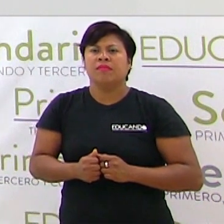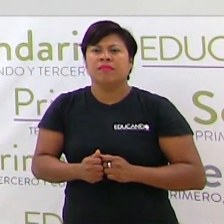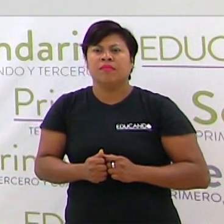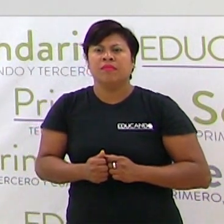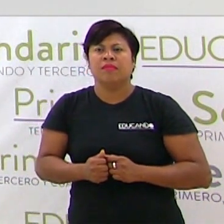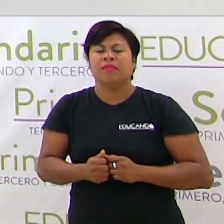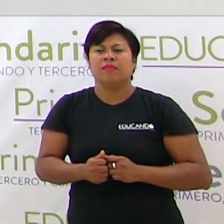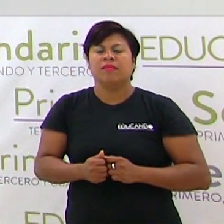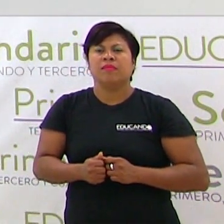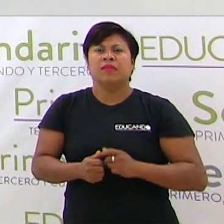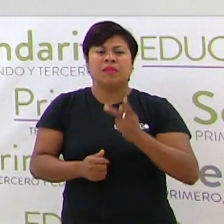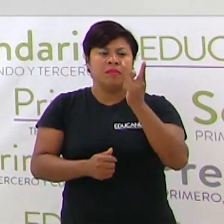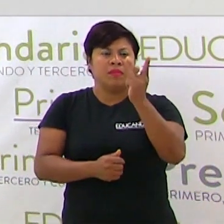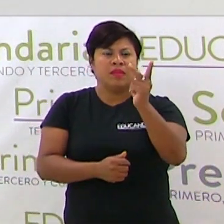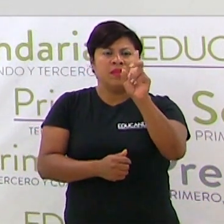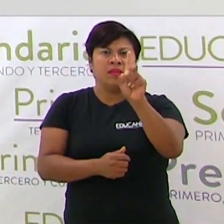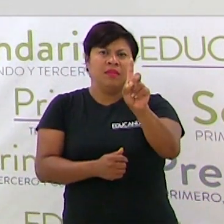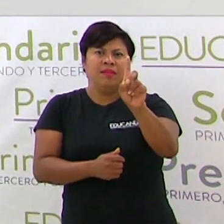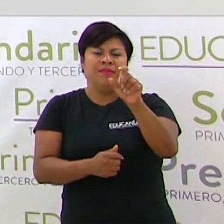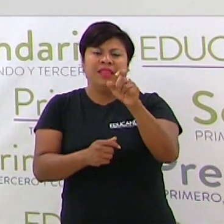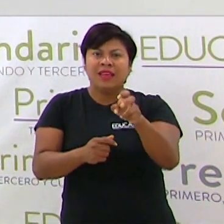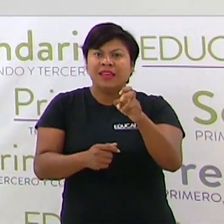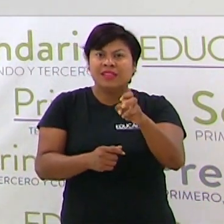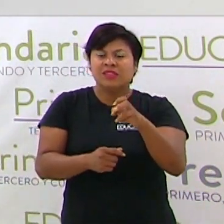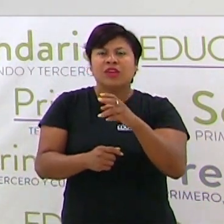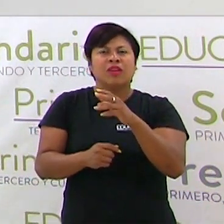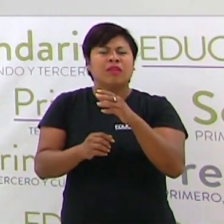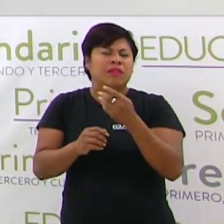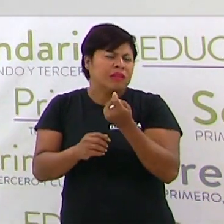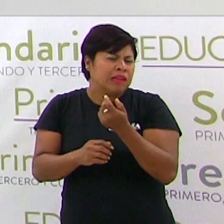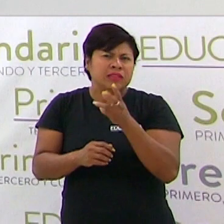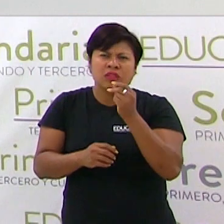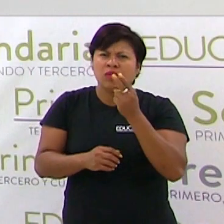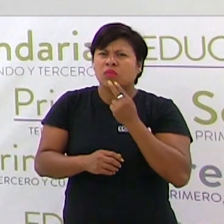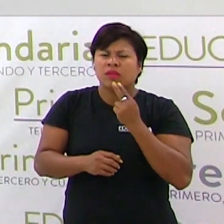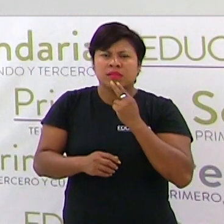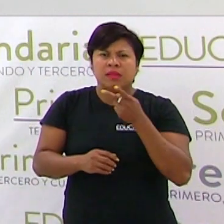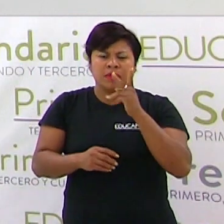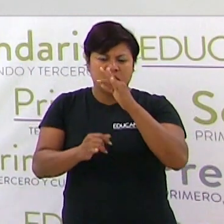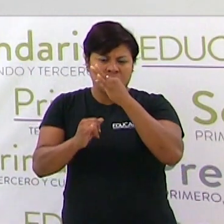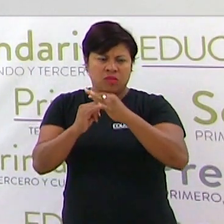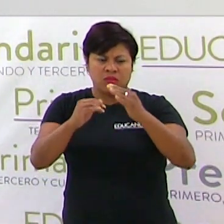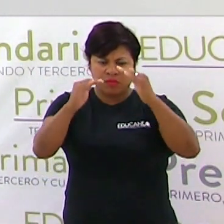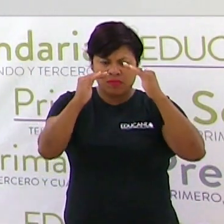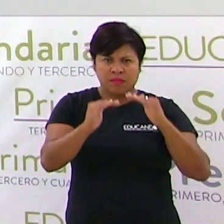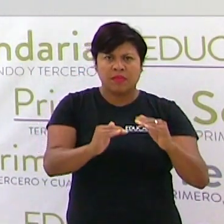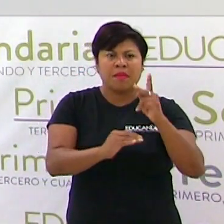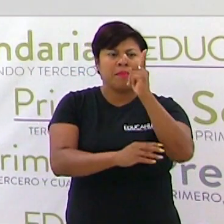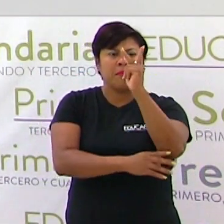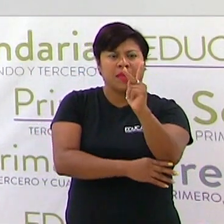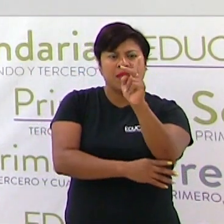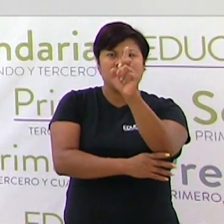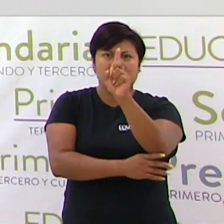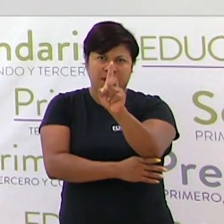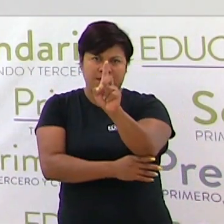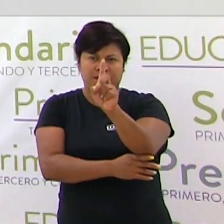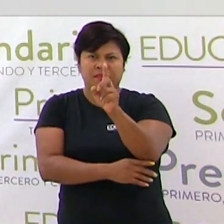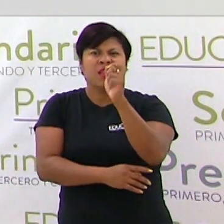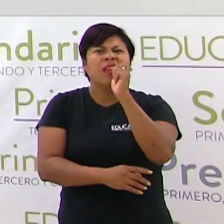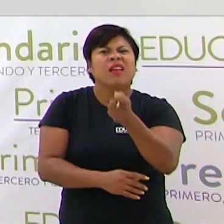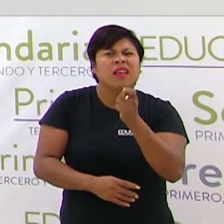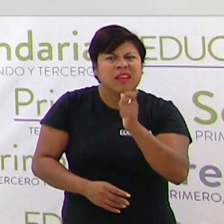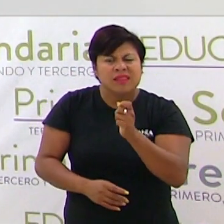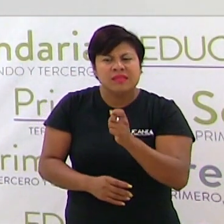que saben de esa partecita, porque casi no la utilizo, y también se abrevia así, miren, postdata. ¿Y qué es la